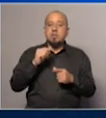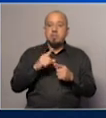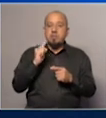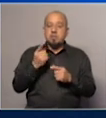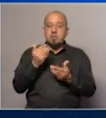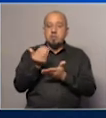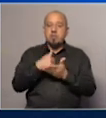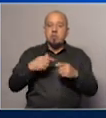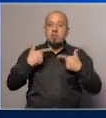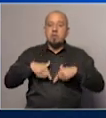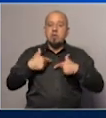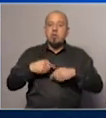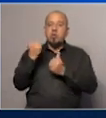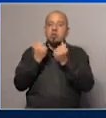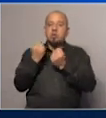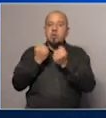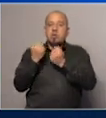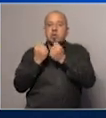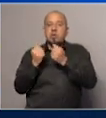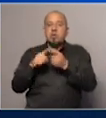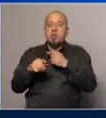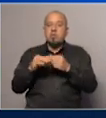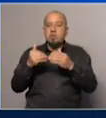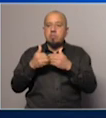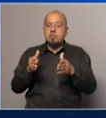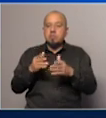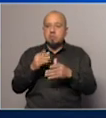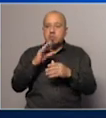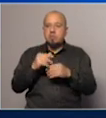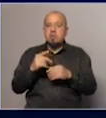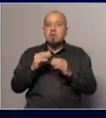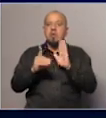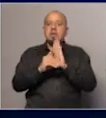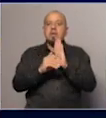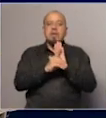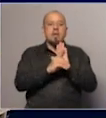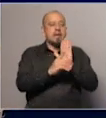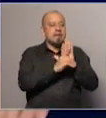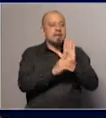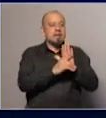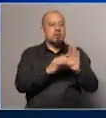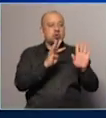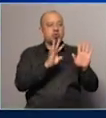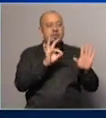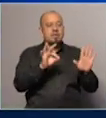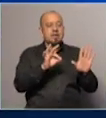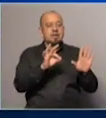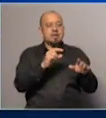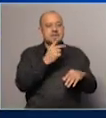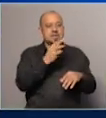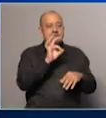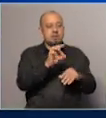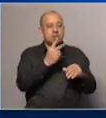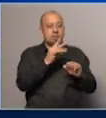recorte del ministerio de economía que fue fin de febrero principio de marzo decreto 90 a 0 20 que se salva todas las reparticiones estatales exactamente la situación